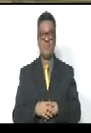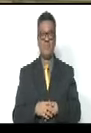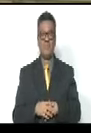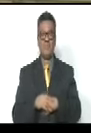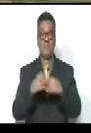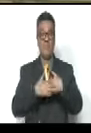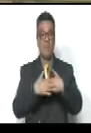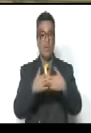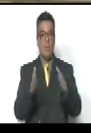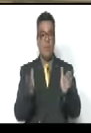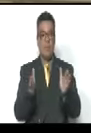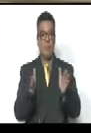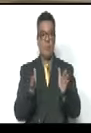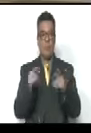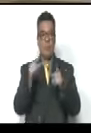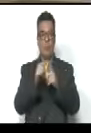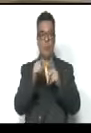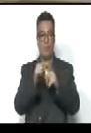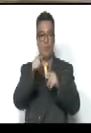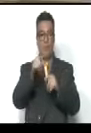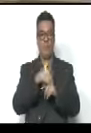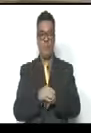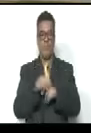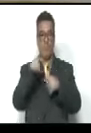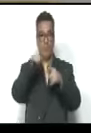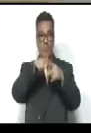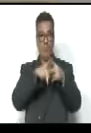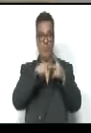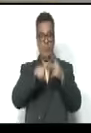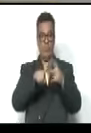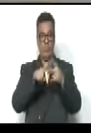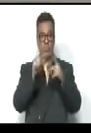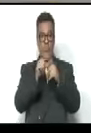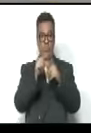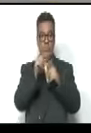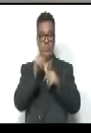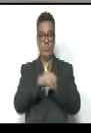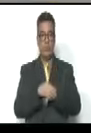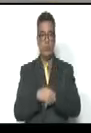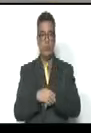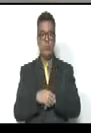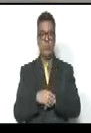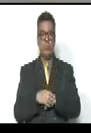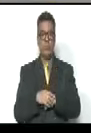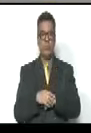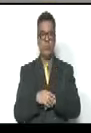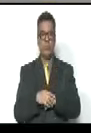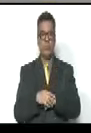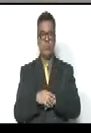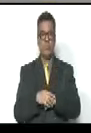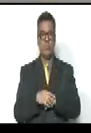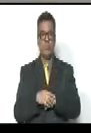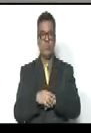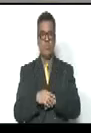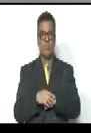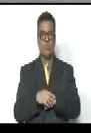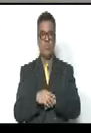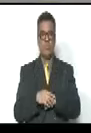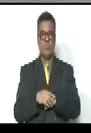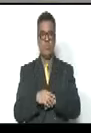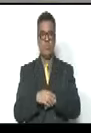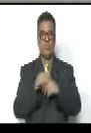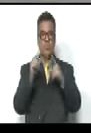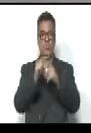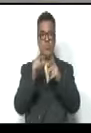Vamos a abrir un espacio para derechos de palabra, intervenciones, opiniones. Voy a dejar en el derecho